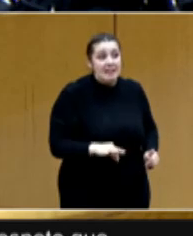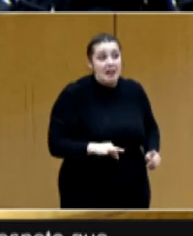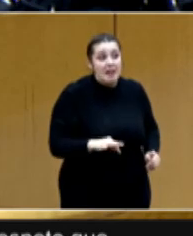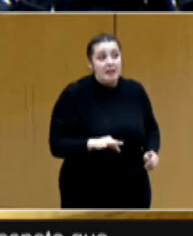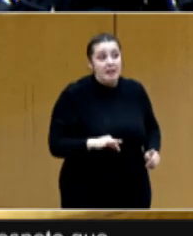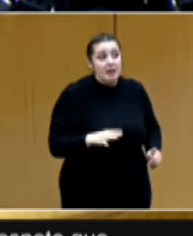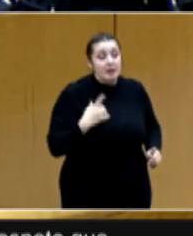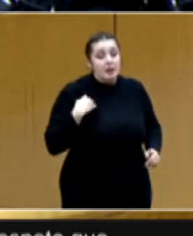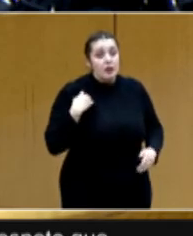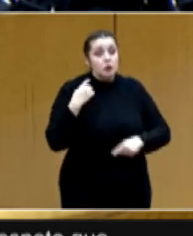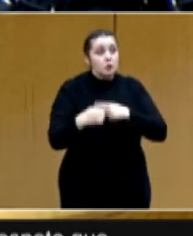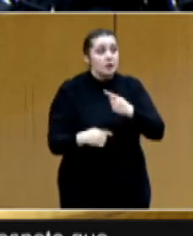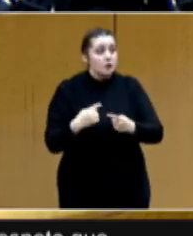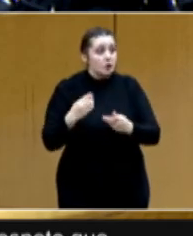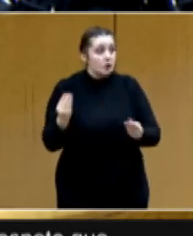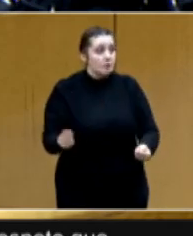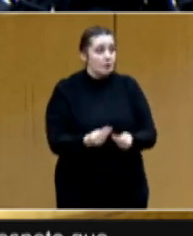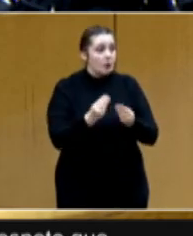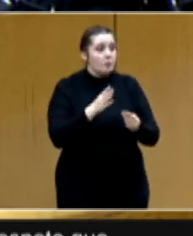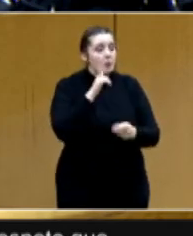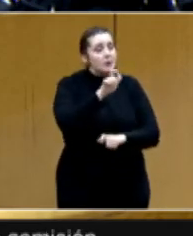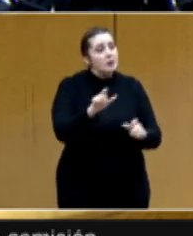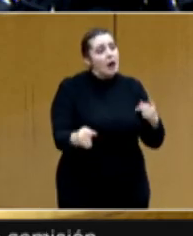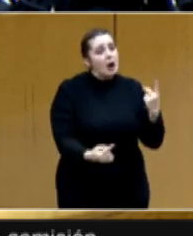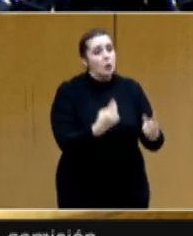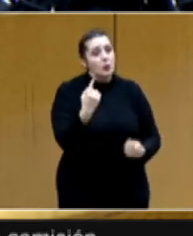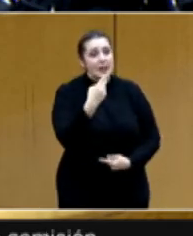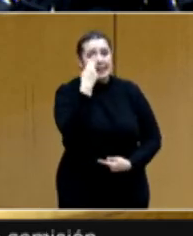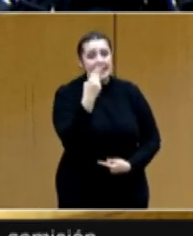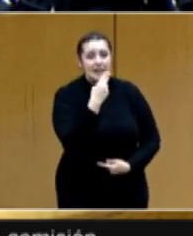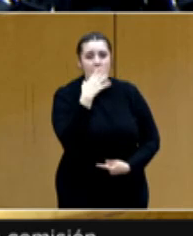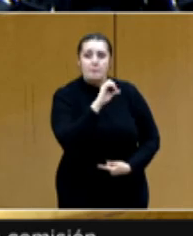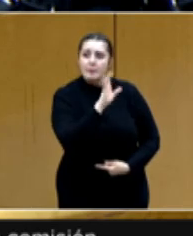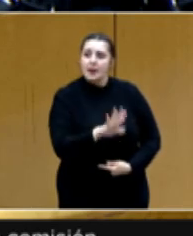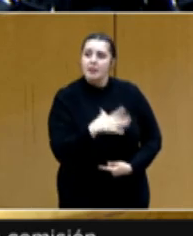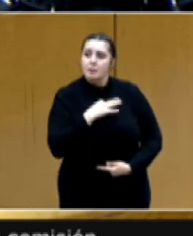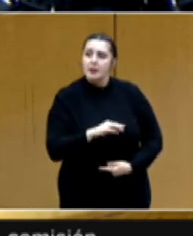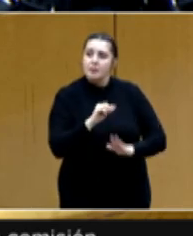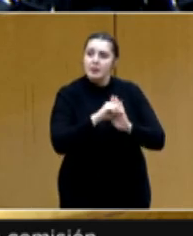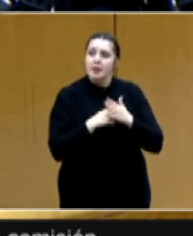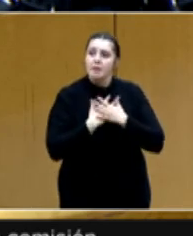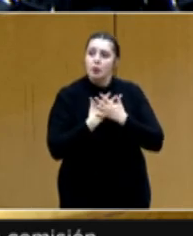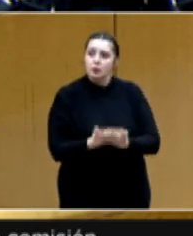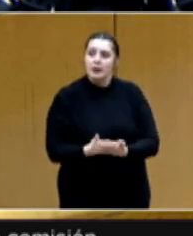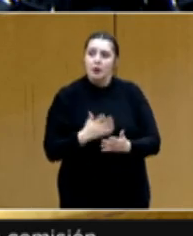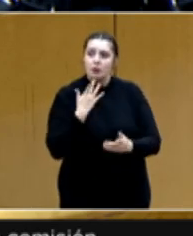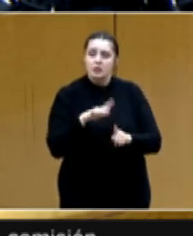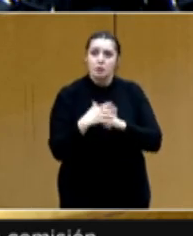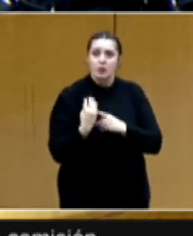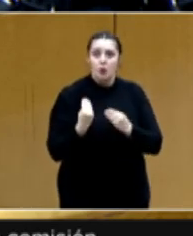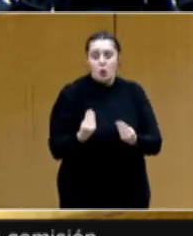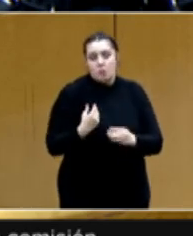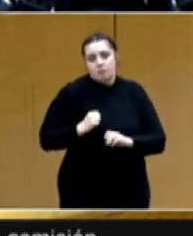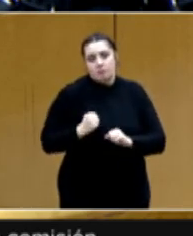de mejora cuando alguno de los interesados carece dispone de medidas voluntarias o en su caso judiciales de apoyo y